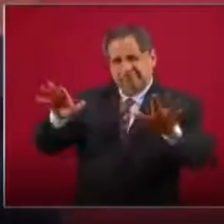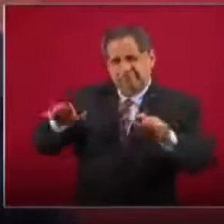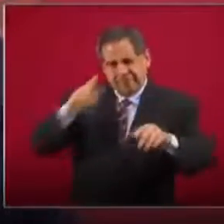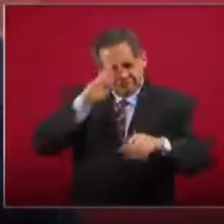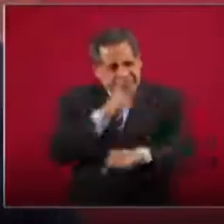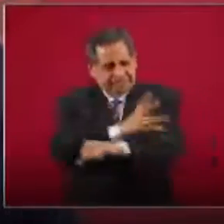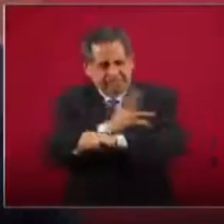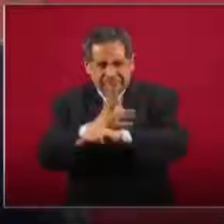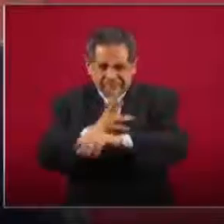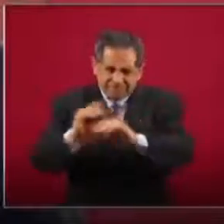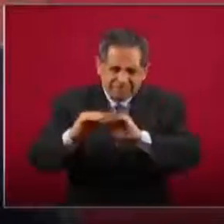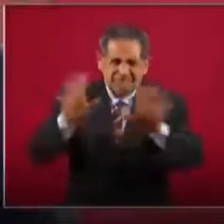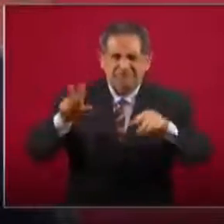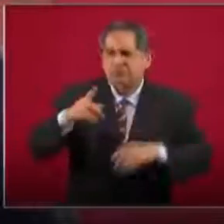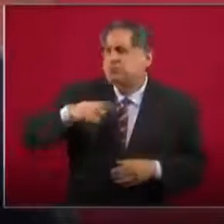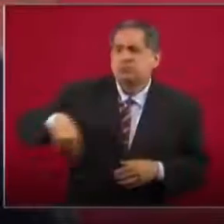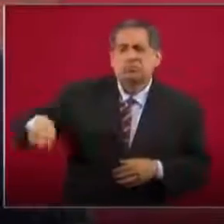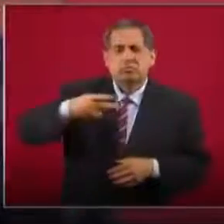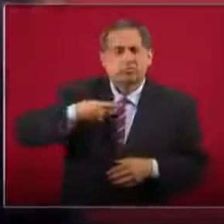Transparencia,